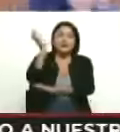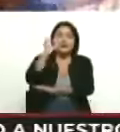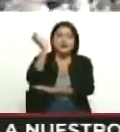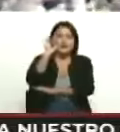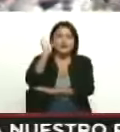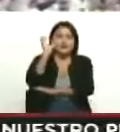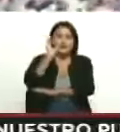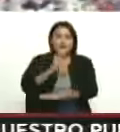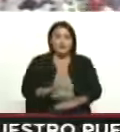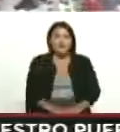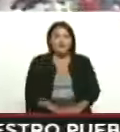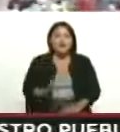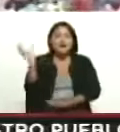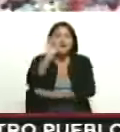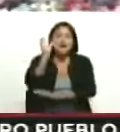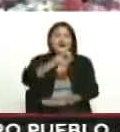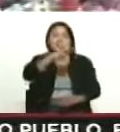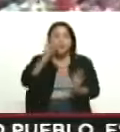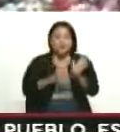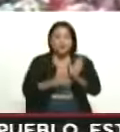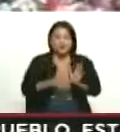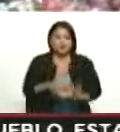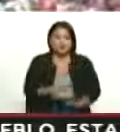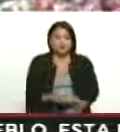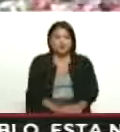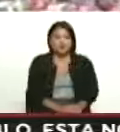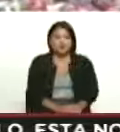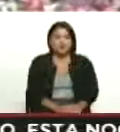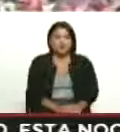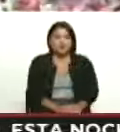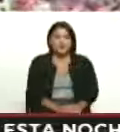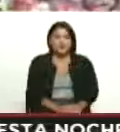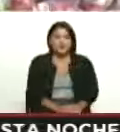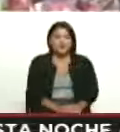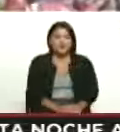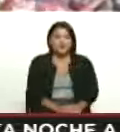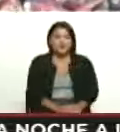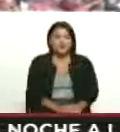Caracas. Caracas, Caracas.